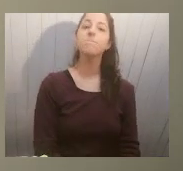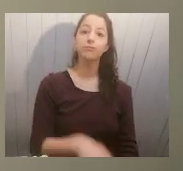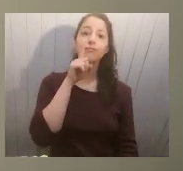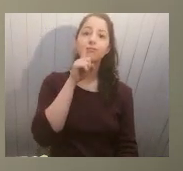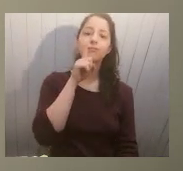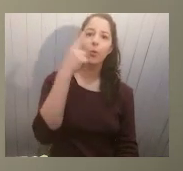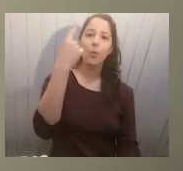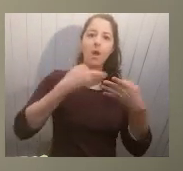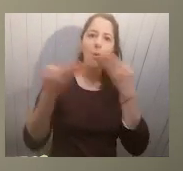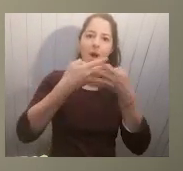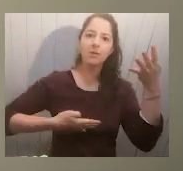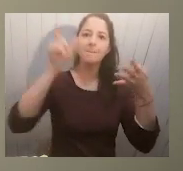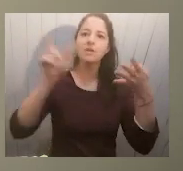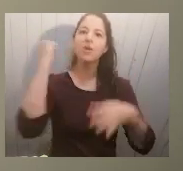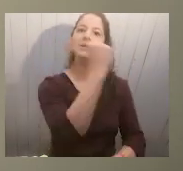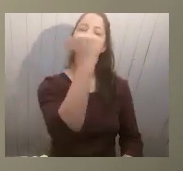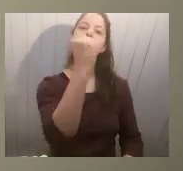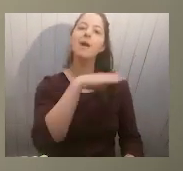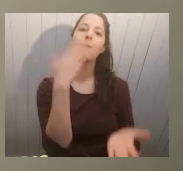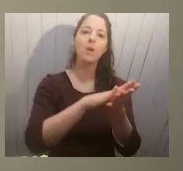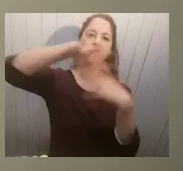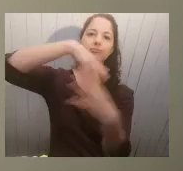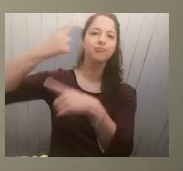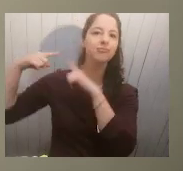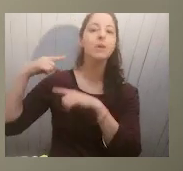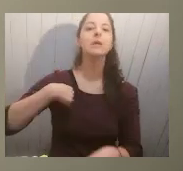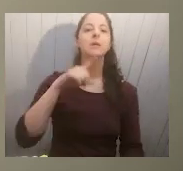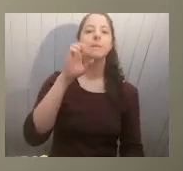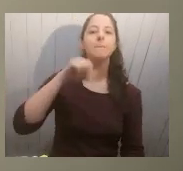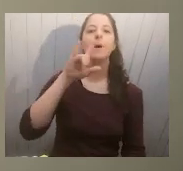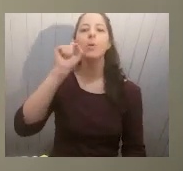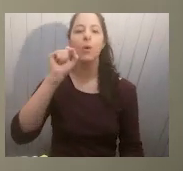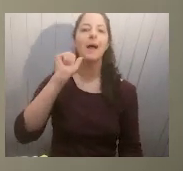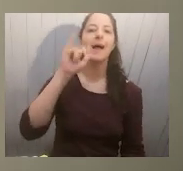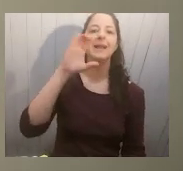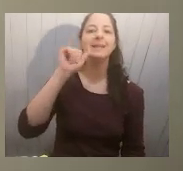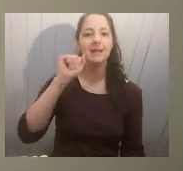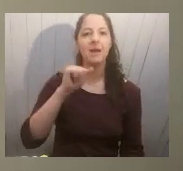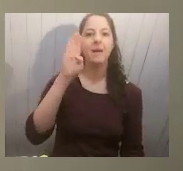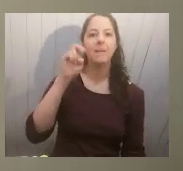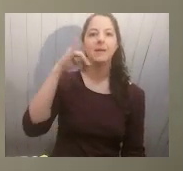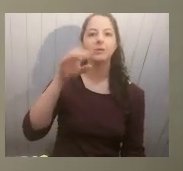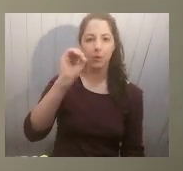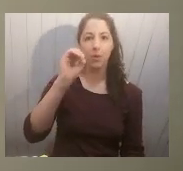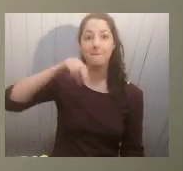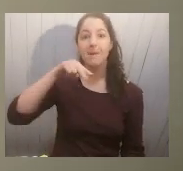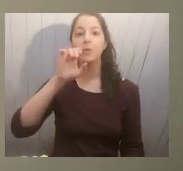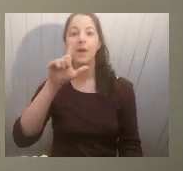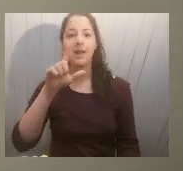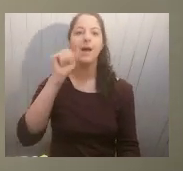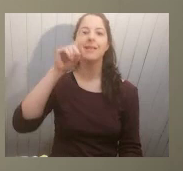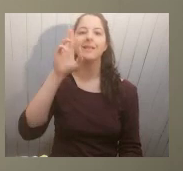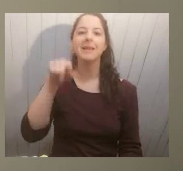durante la revuelta: Paula Lorca, Alicia Cofré, Renzo Barbosa, Manuel Muga, Andrés Ponce, Giorgio Osorio, Julián